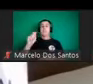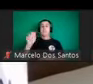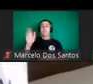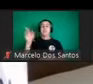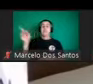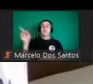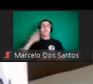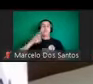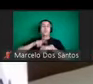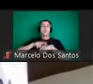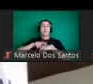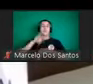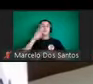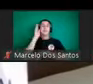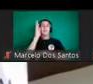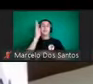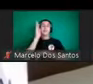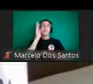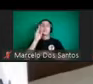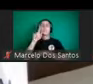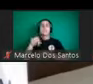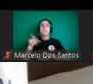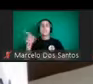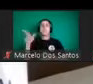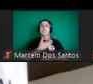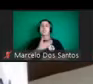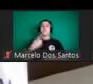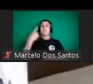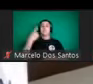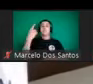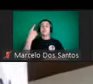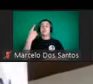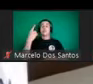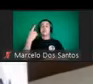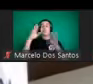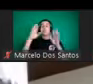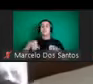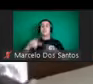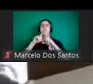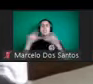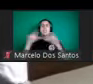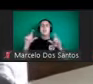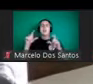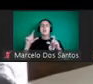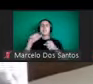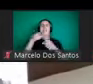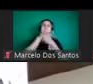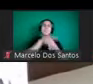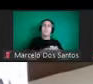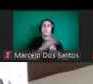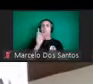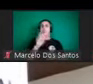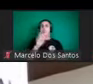Dirección de Políticas de Inclusión y No Discriminación, Tetar en Villajuay, San Bujape.